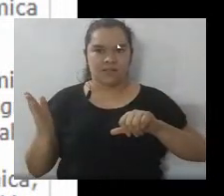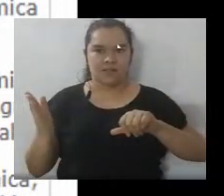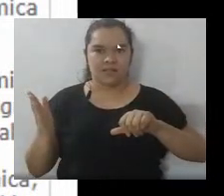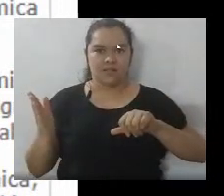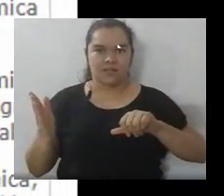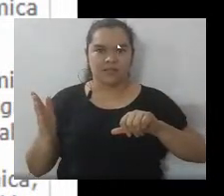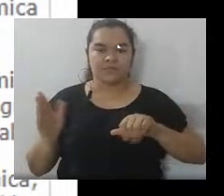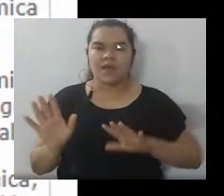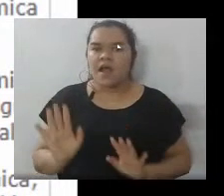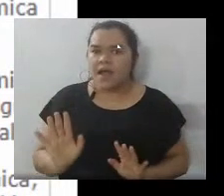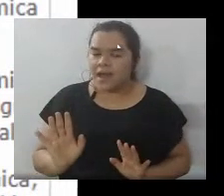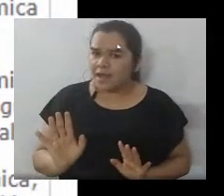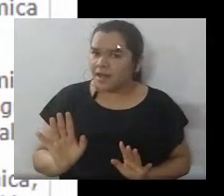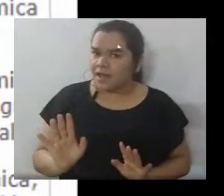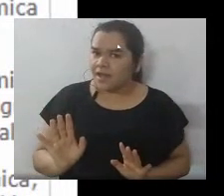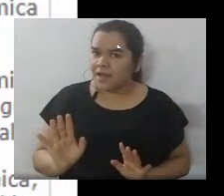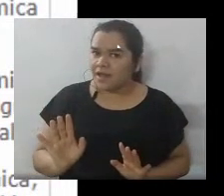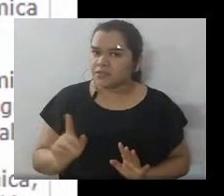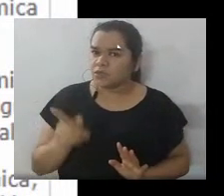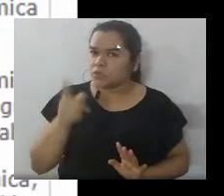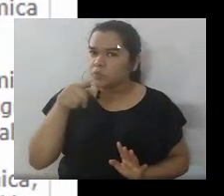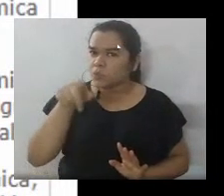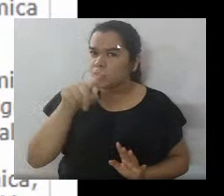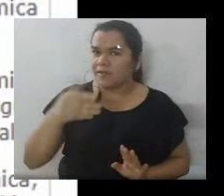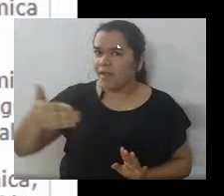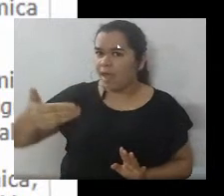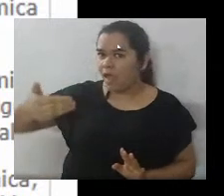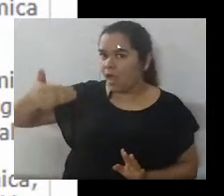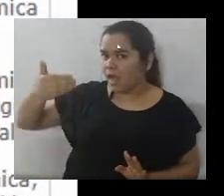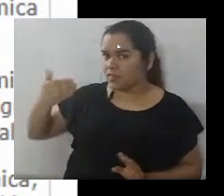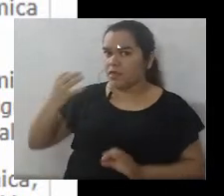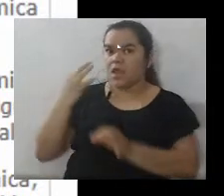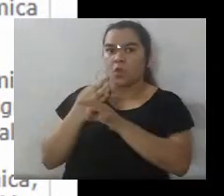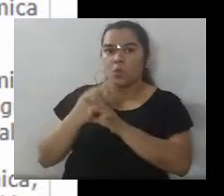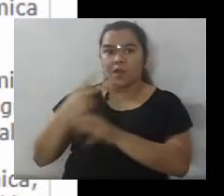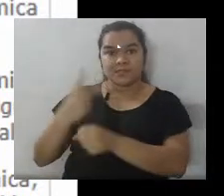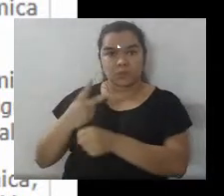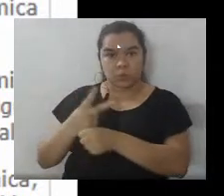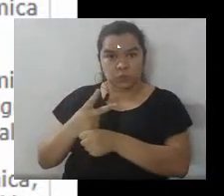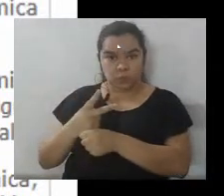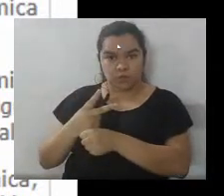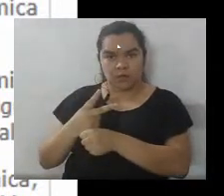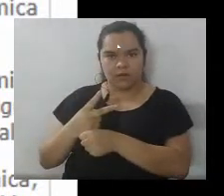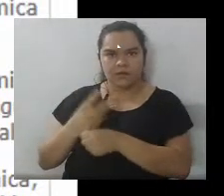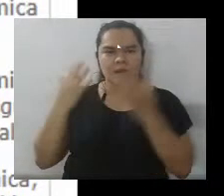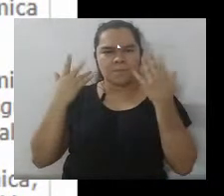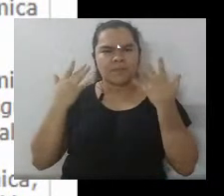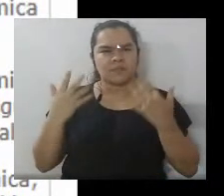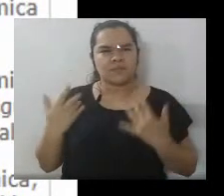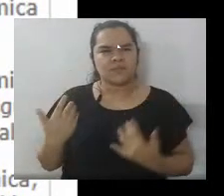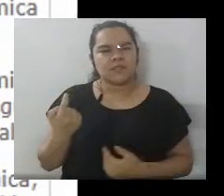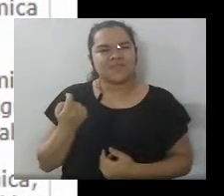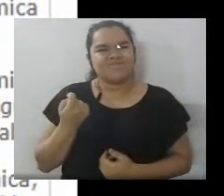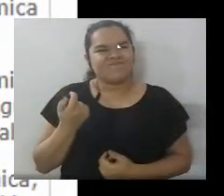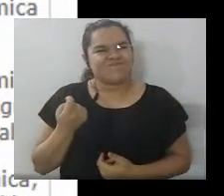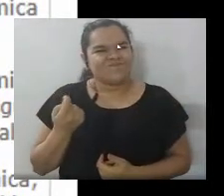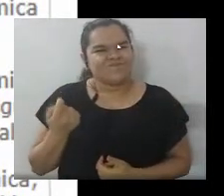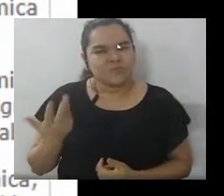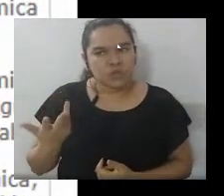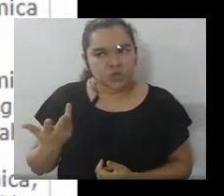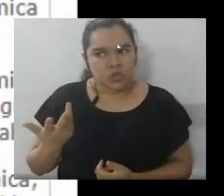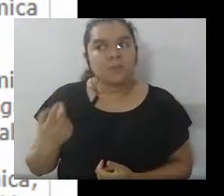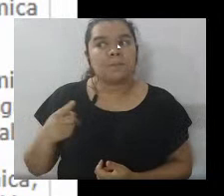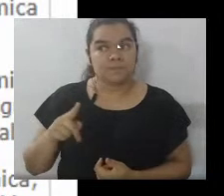bueno, si ustedes no tuvieron una gran formación matemática en el ciclo medio, y quieren